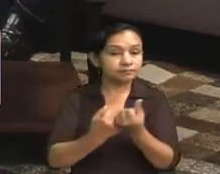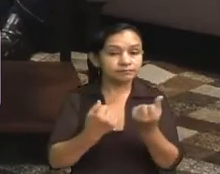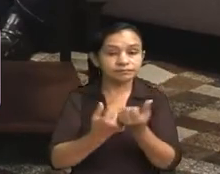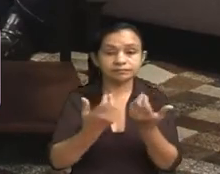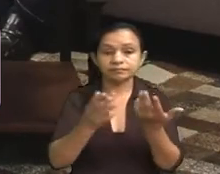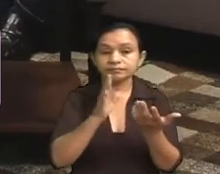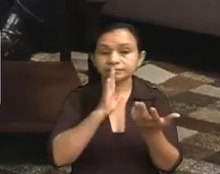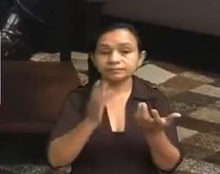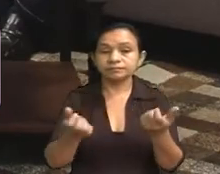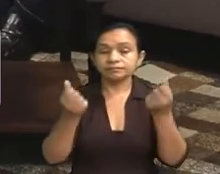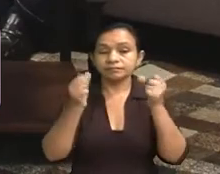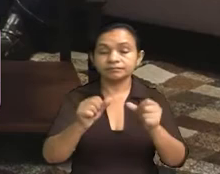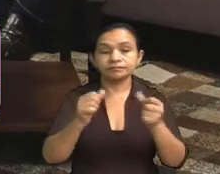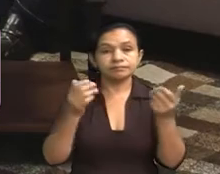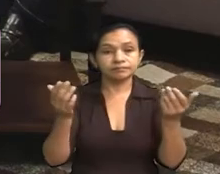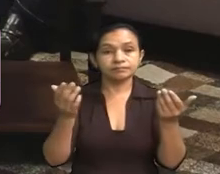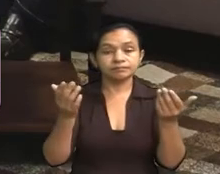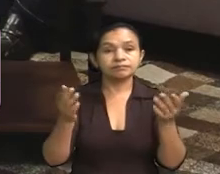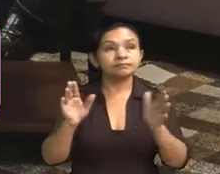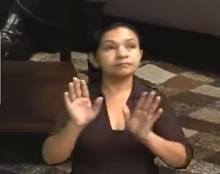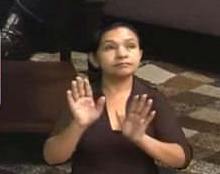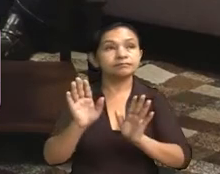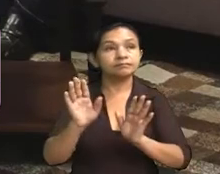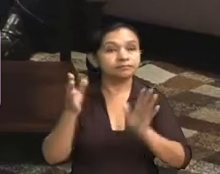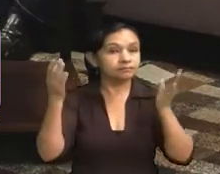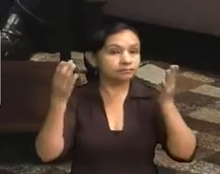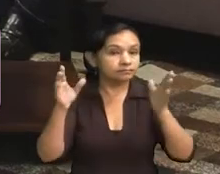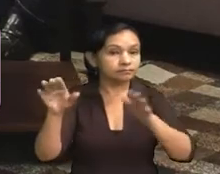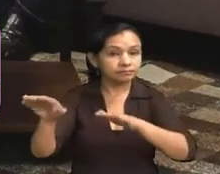de establecimiento de empresas, pues obviamente las empresas no